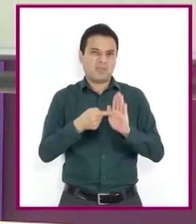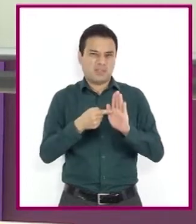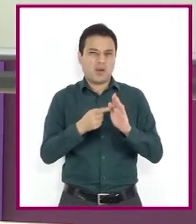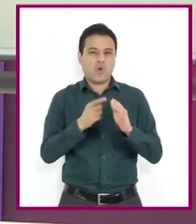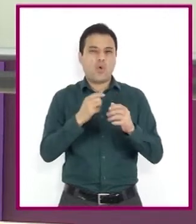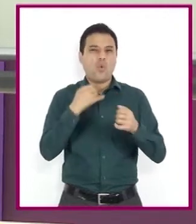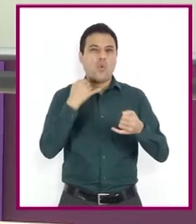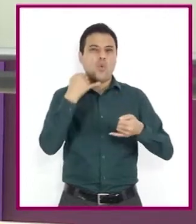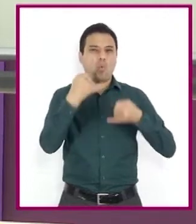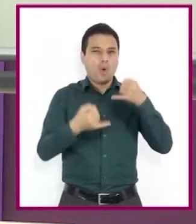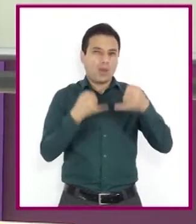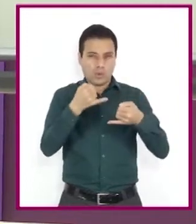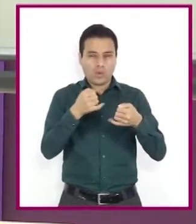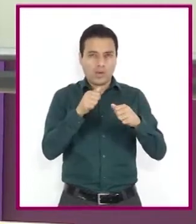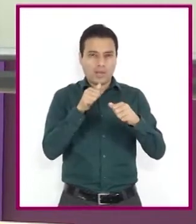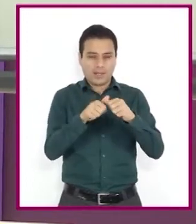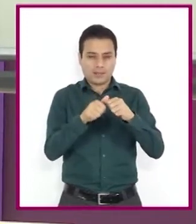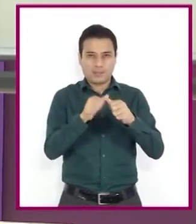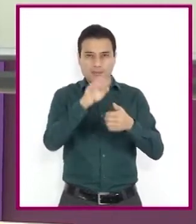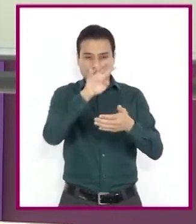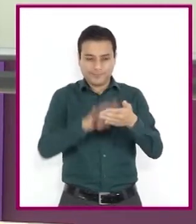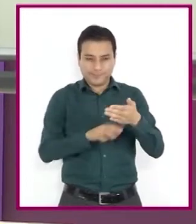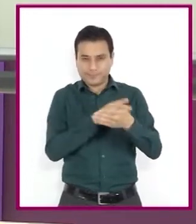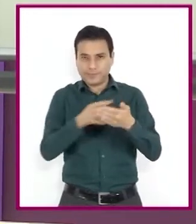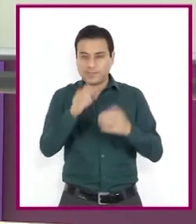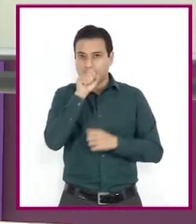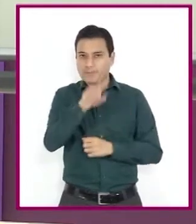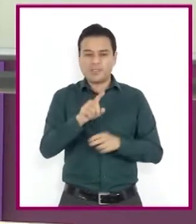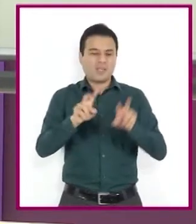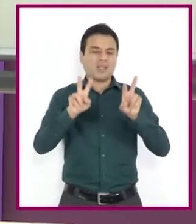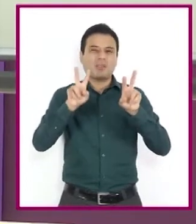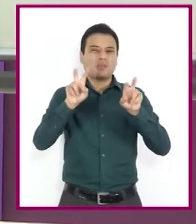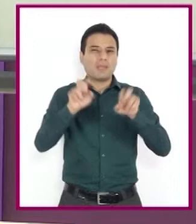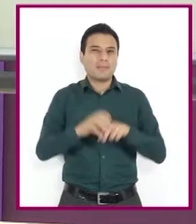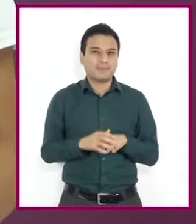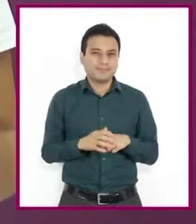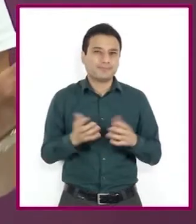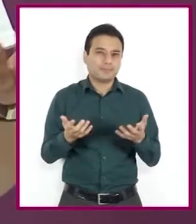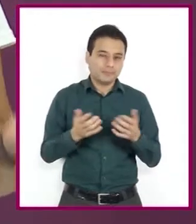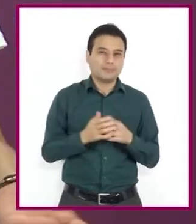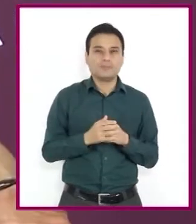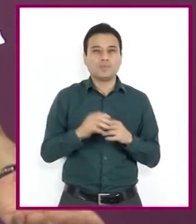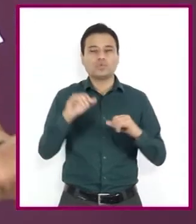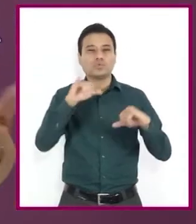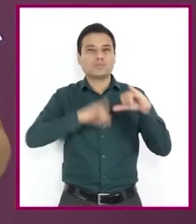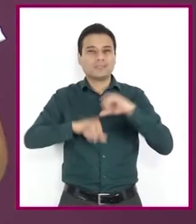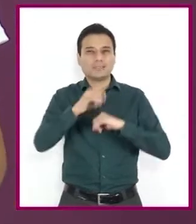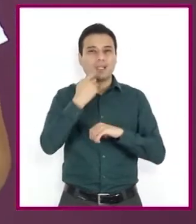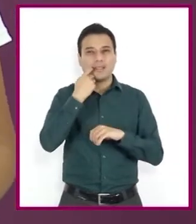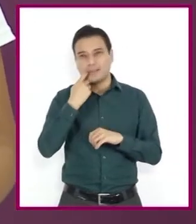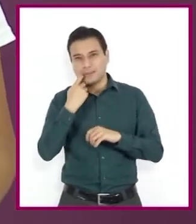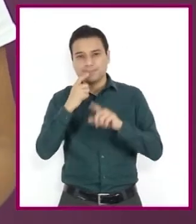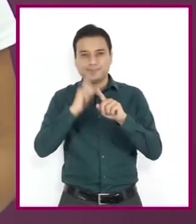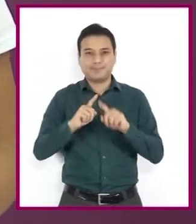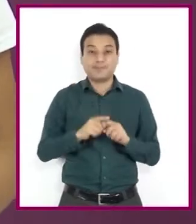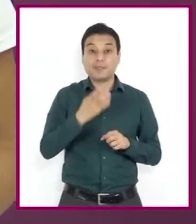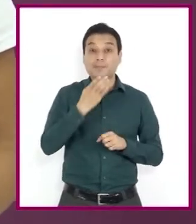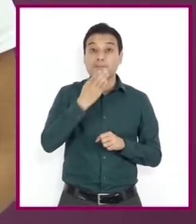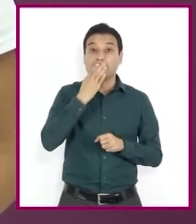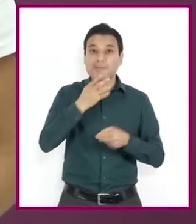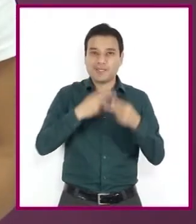experimental relacionada con las sustancias adictivas, sus efectos y consecuencias. Bienvenidas y bienvenidos,